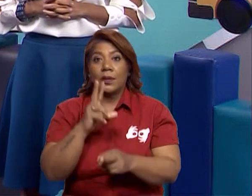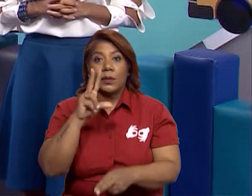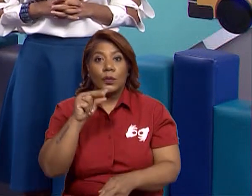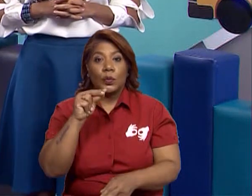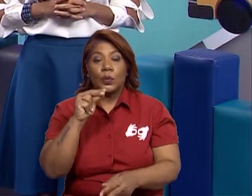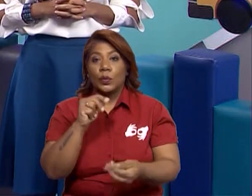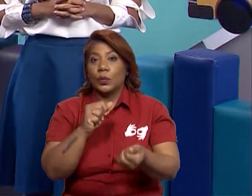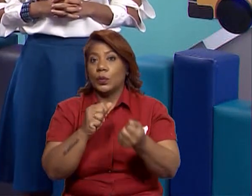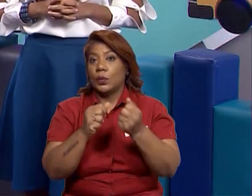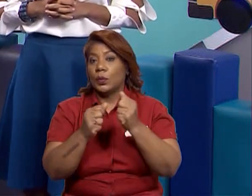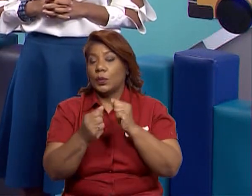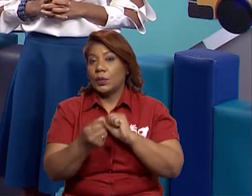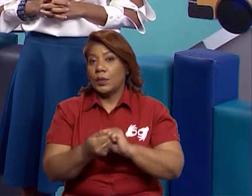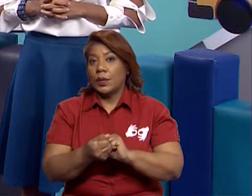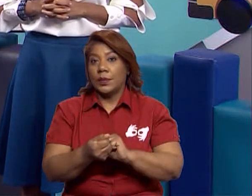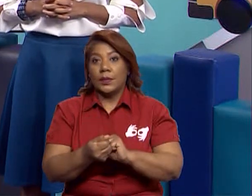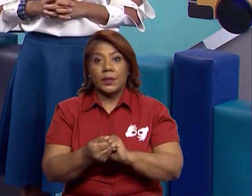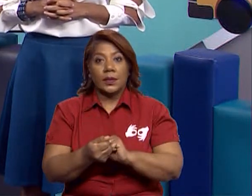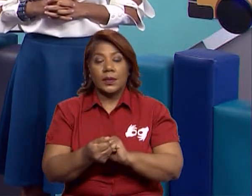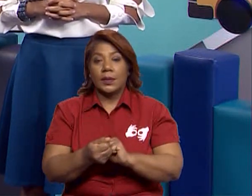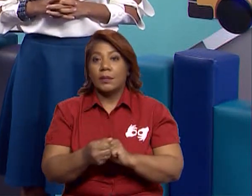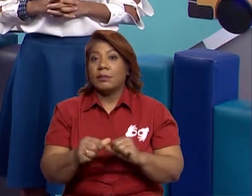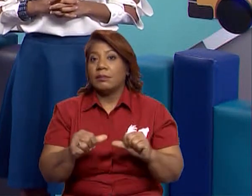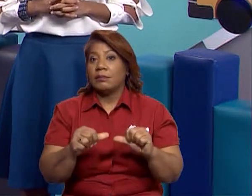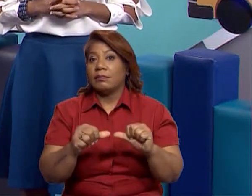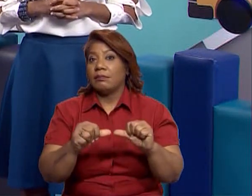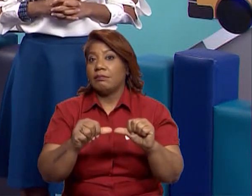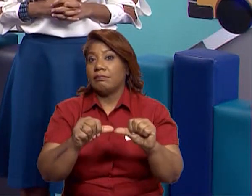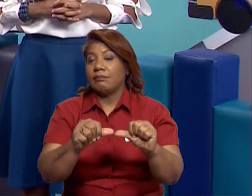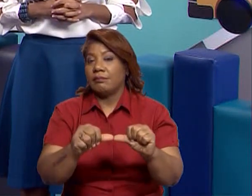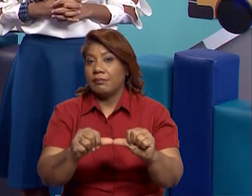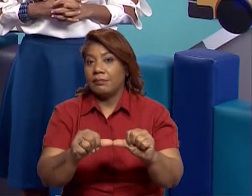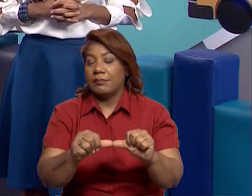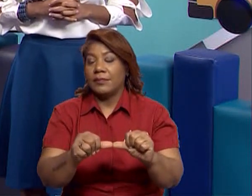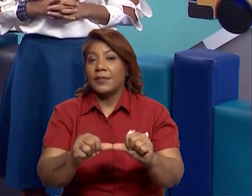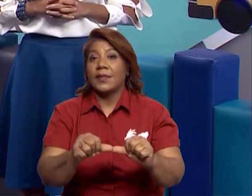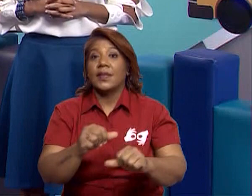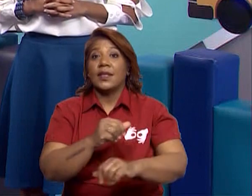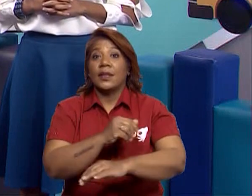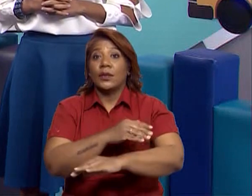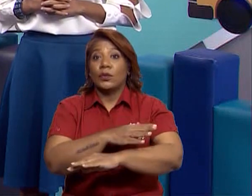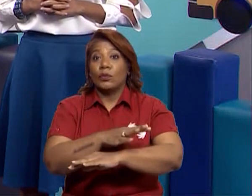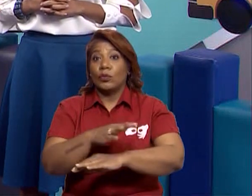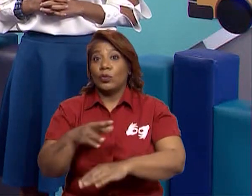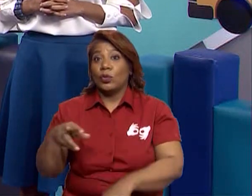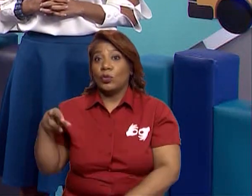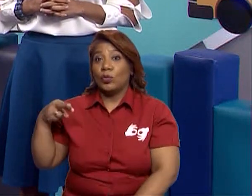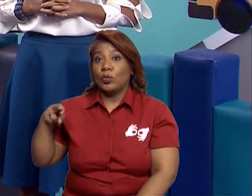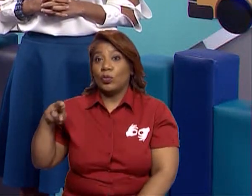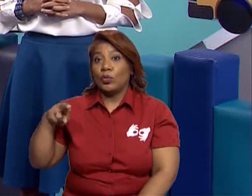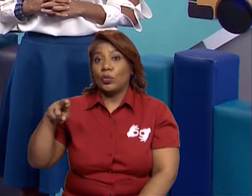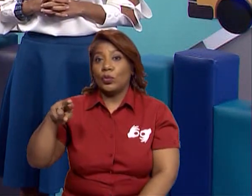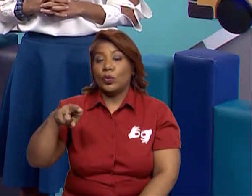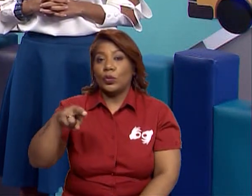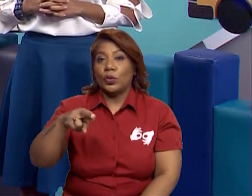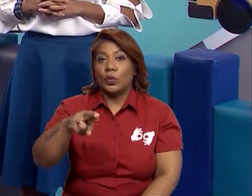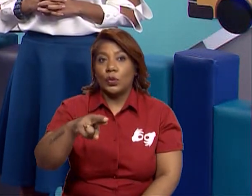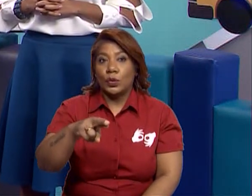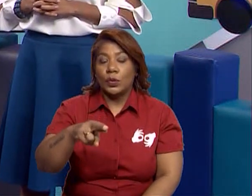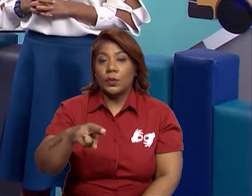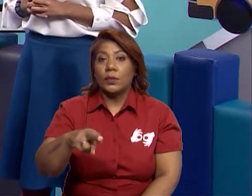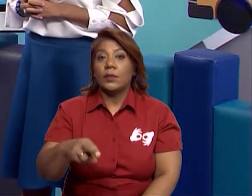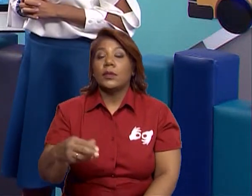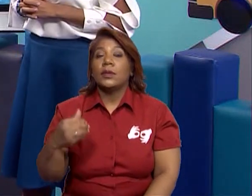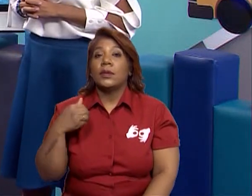cambia. La masa no cambia. Sigue siendo agua. Recordemos que el agua está hecha por